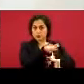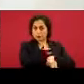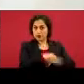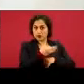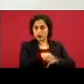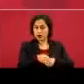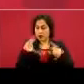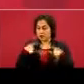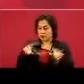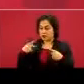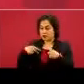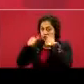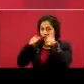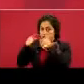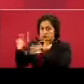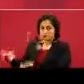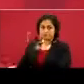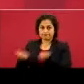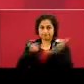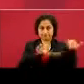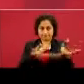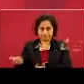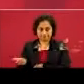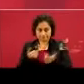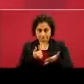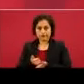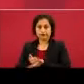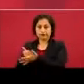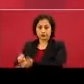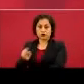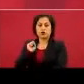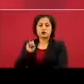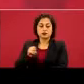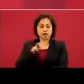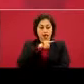siendo atendida, hay cocinas,